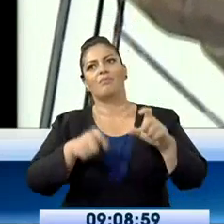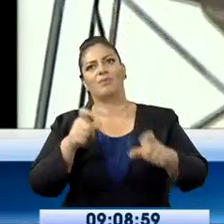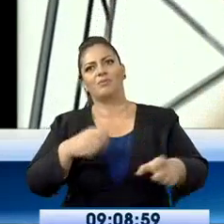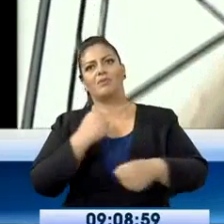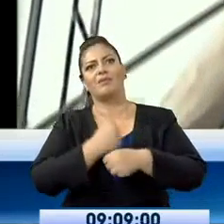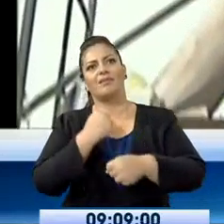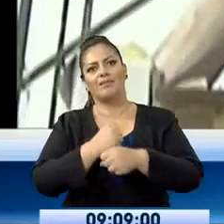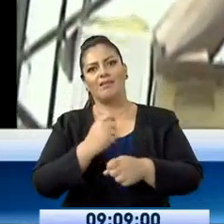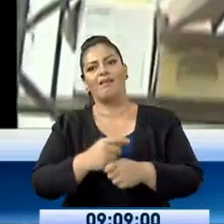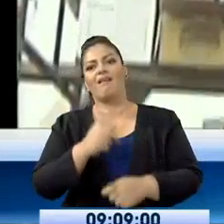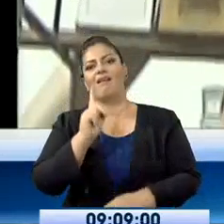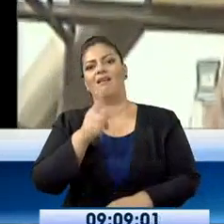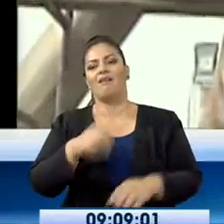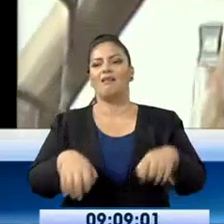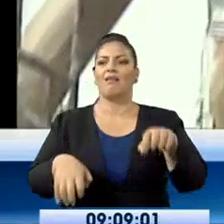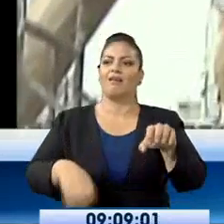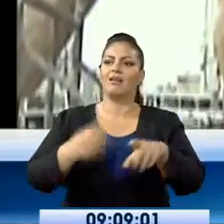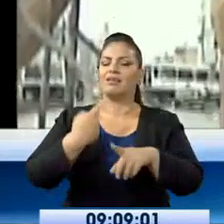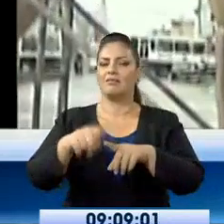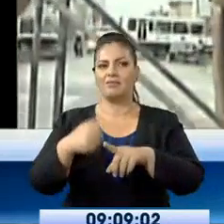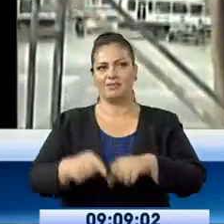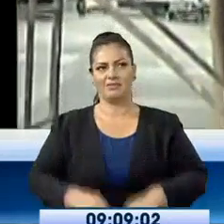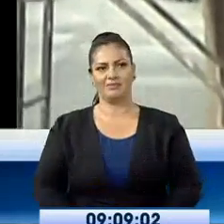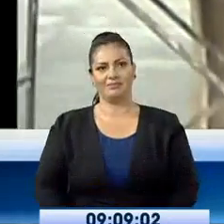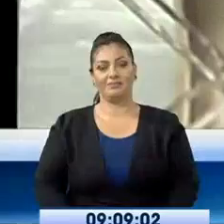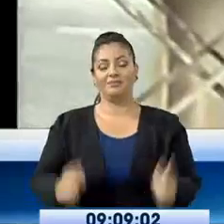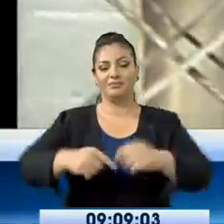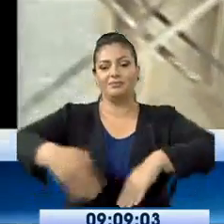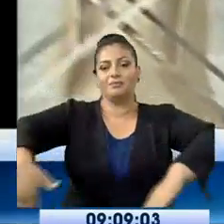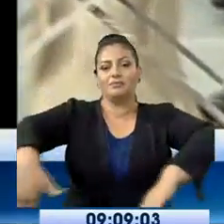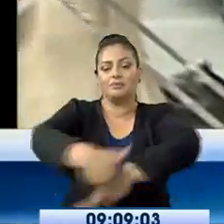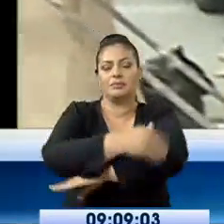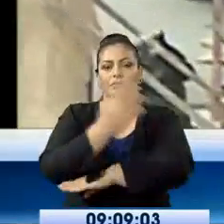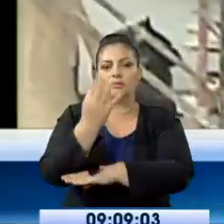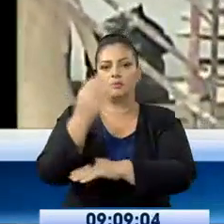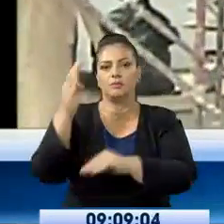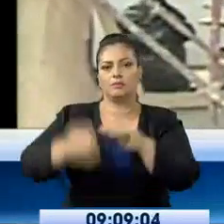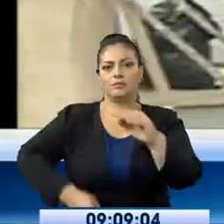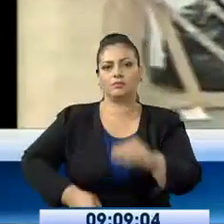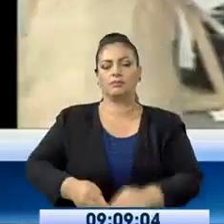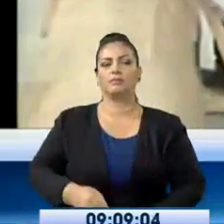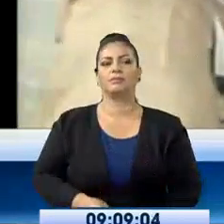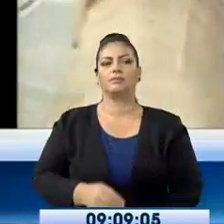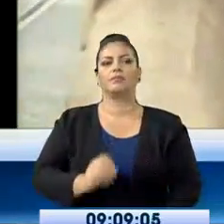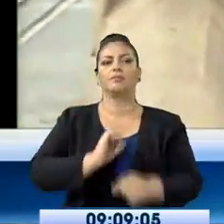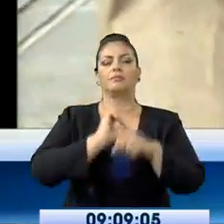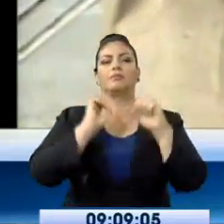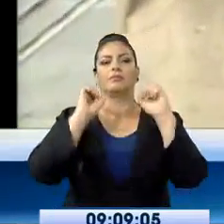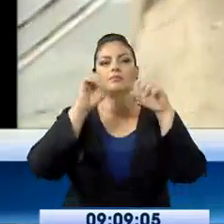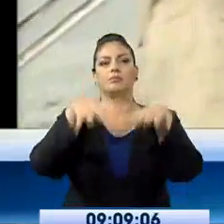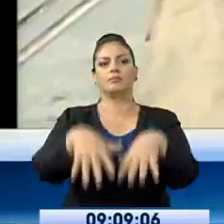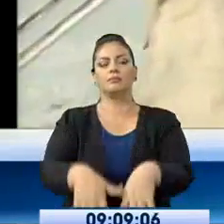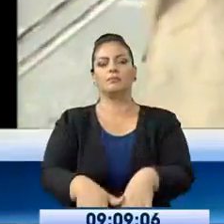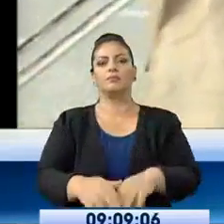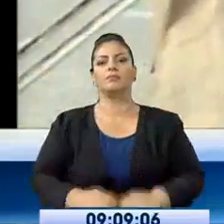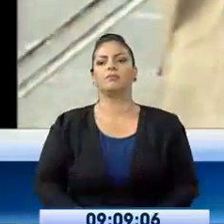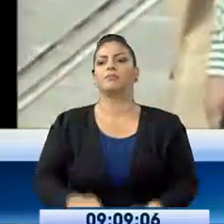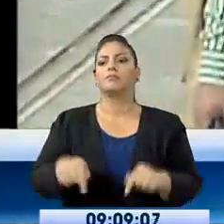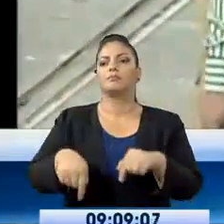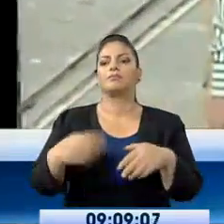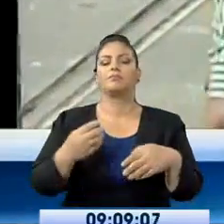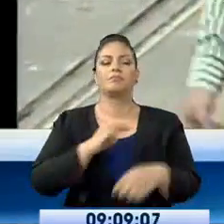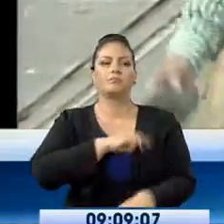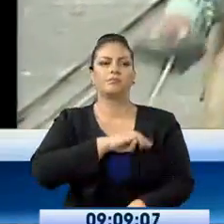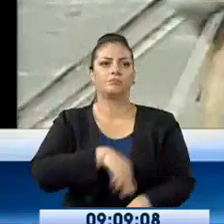y la 14 parte de los monigotes gigantes que van a ser la ruta de los monigotes gigantes que apoya al municipio de Guayaquil por medio de